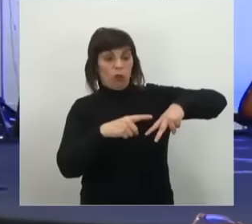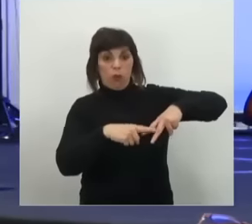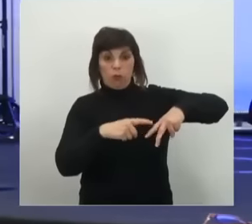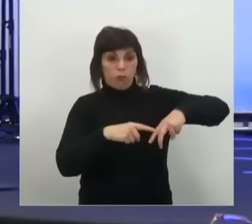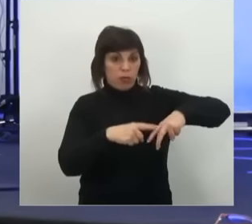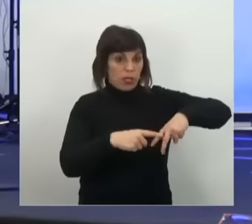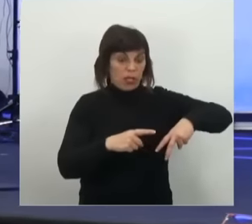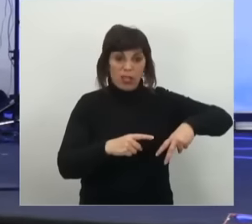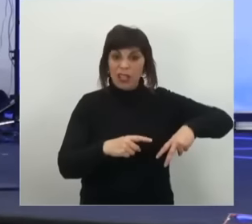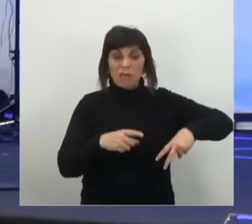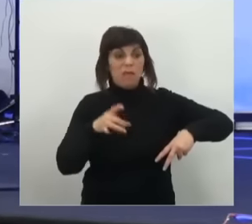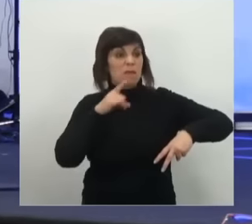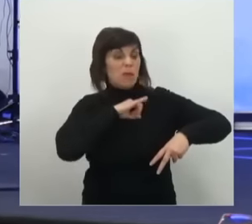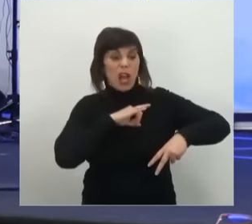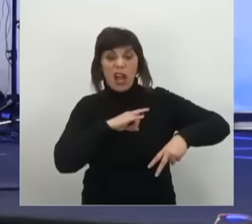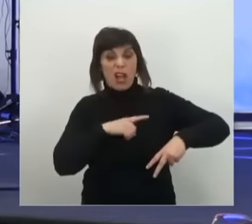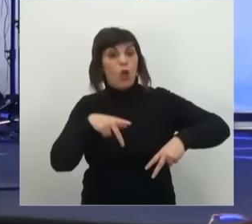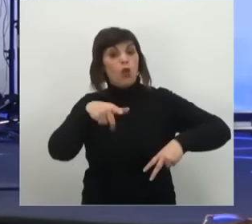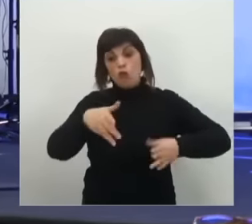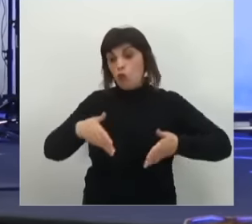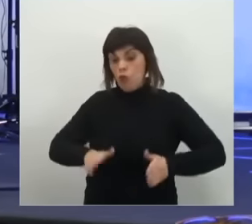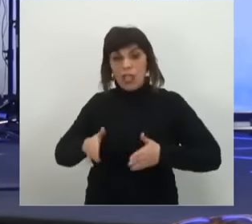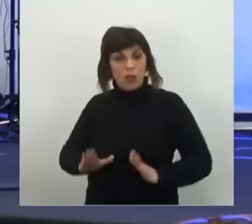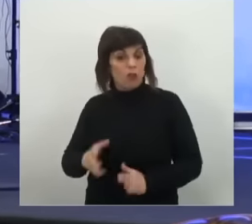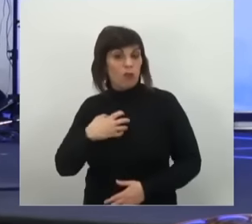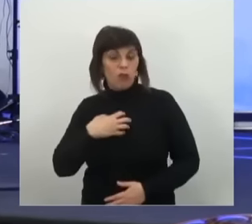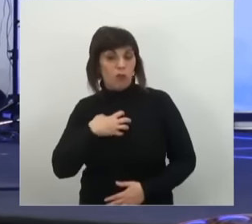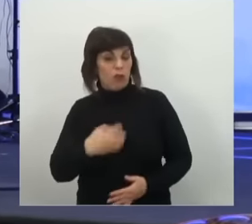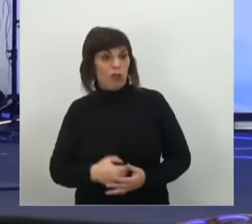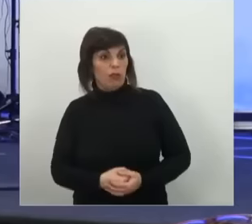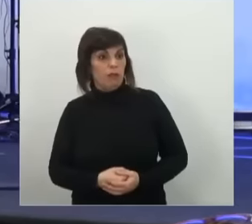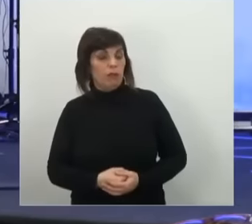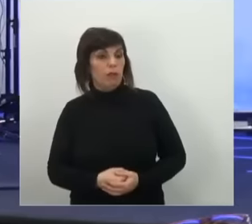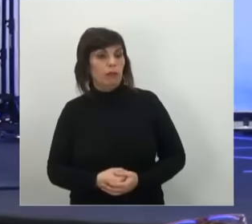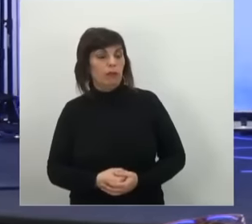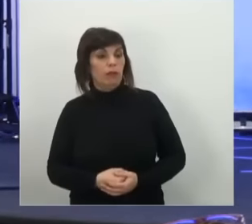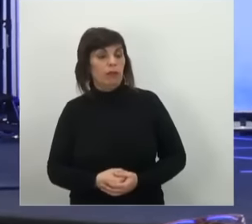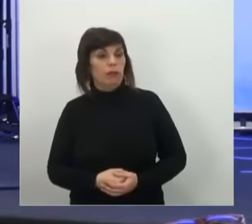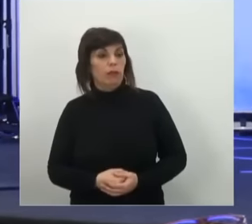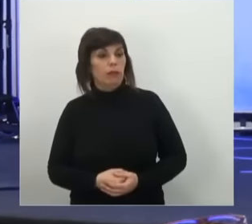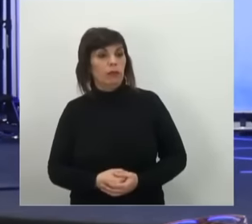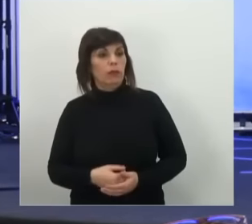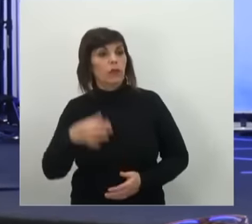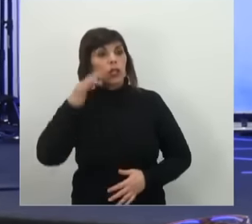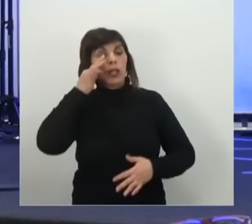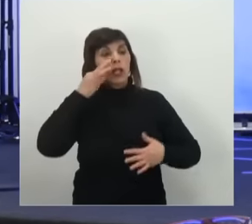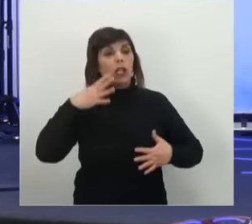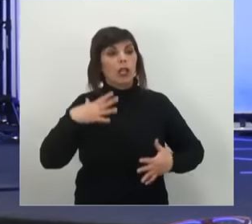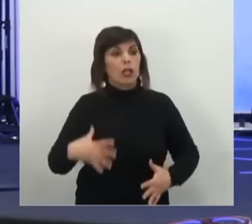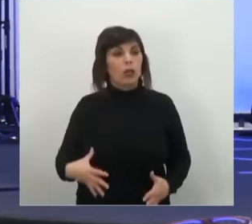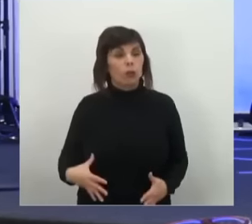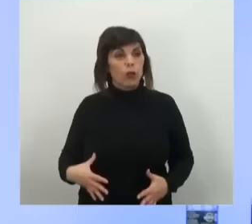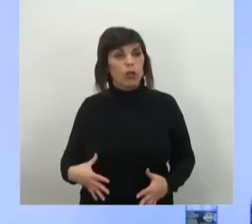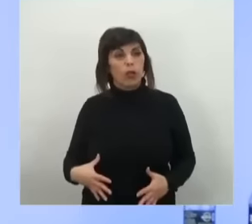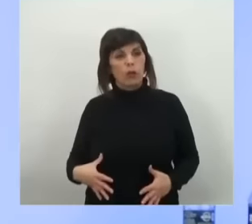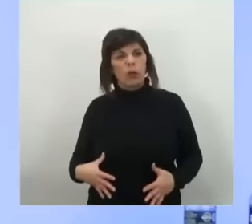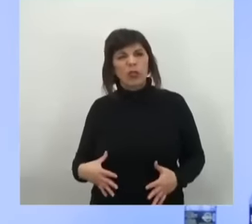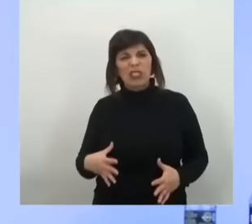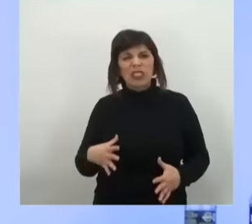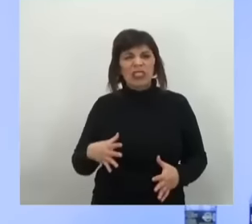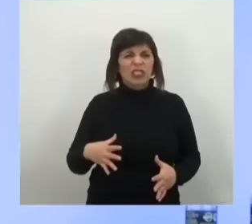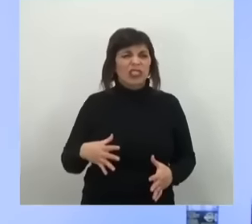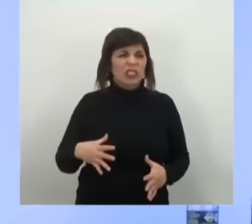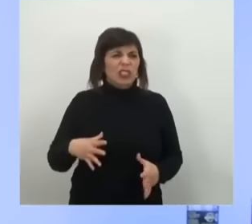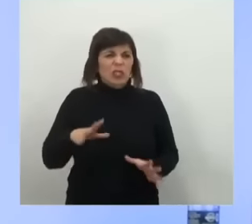hijos no sé Cómo hiciste para tener hijos pero después de esos Trece años tu tu cuerpo comienza a tener una mala formación